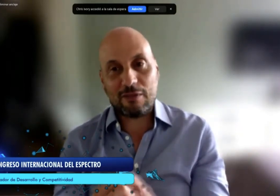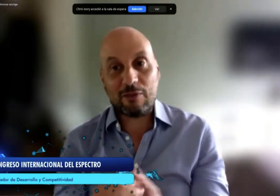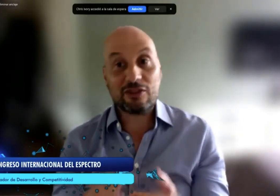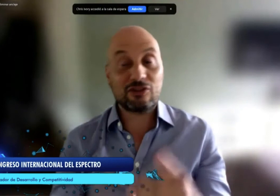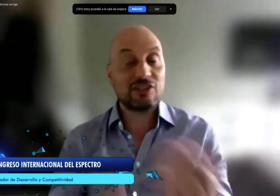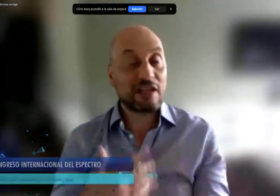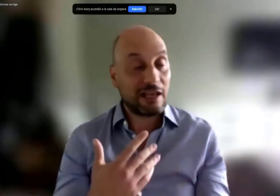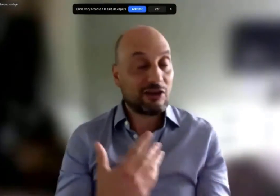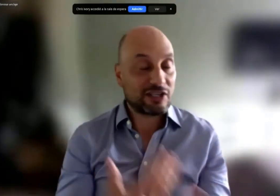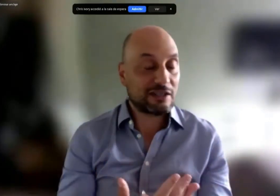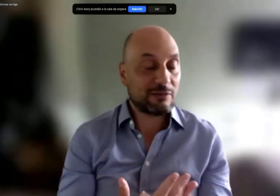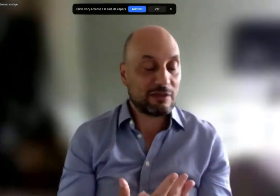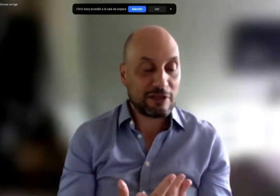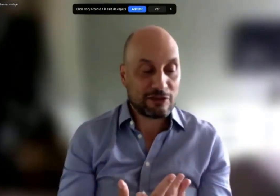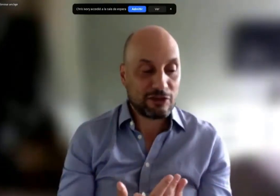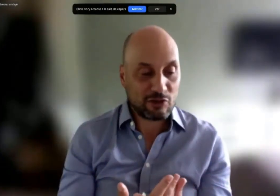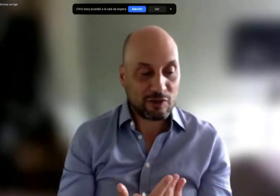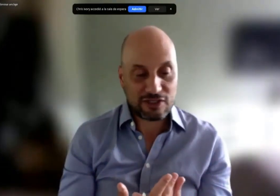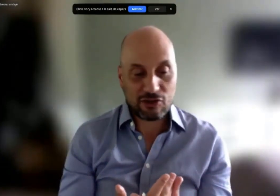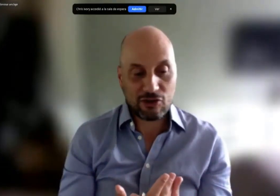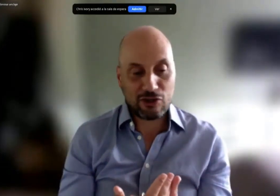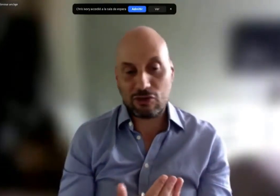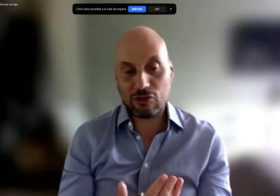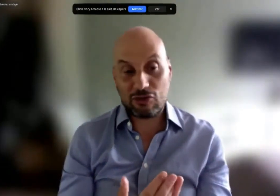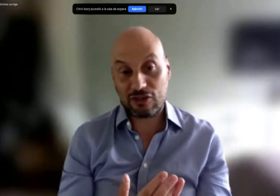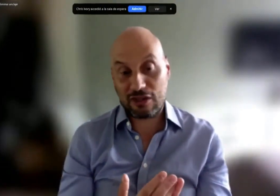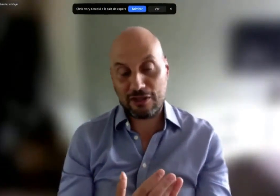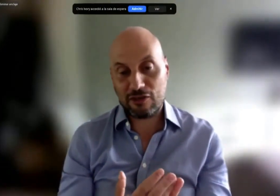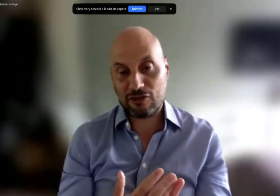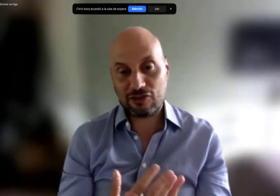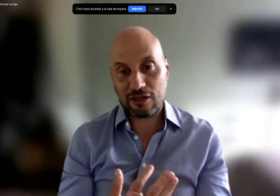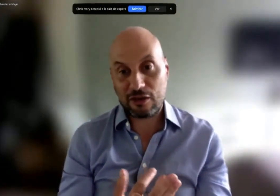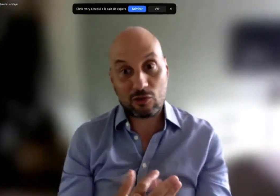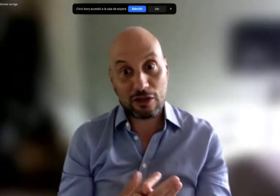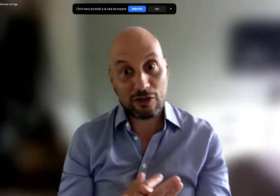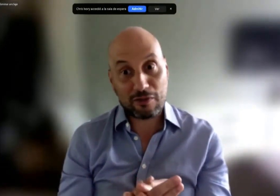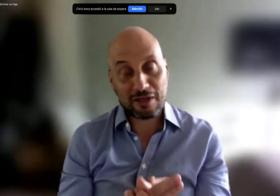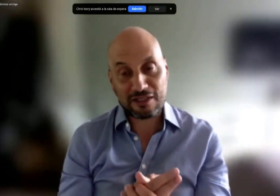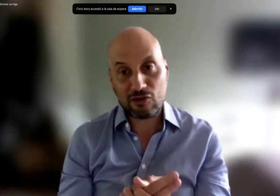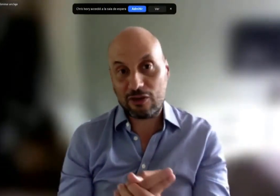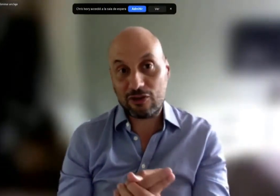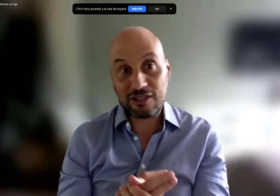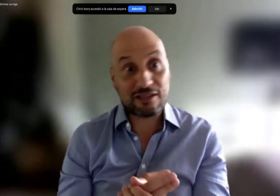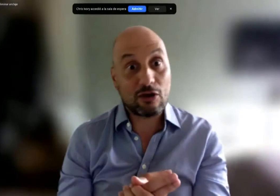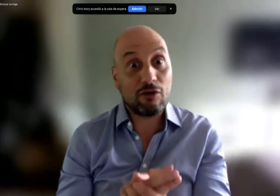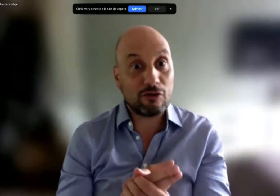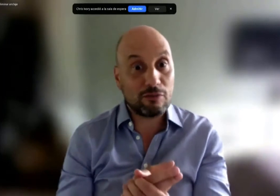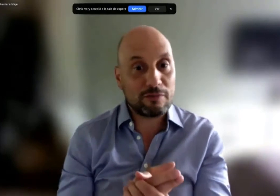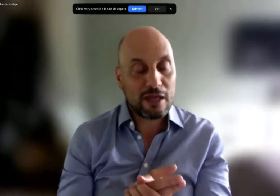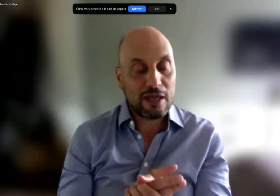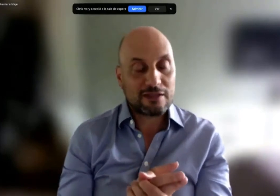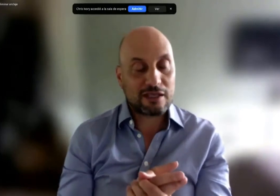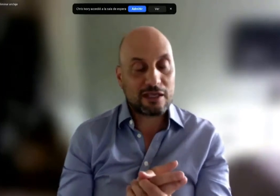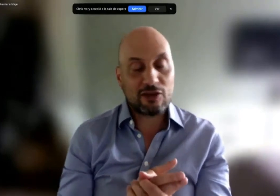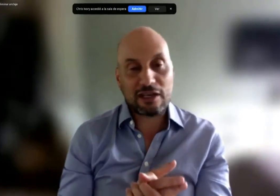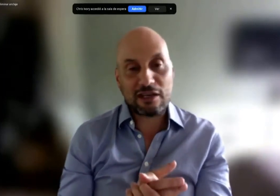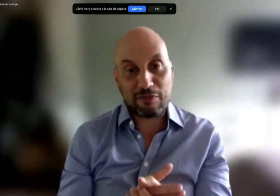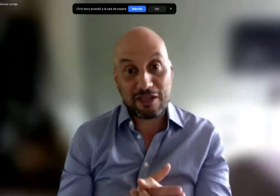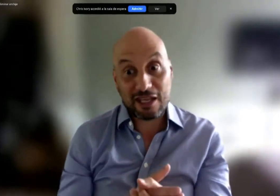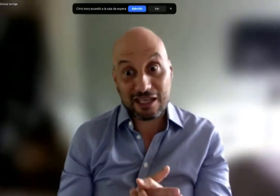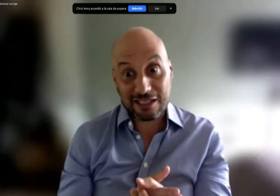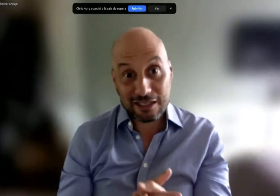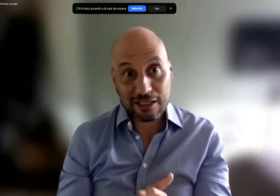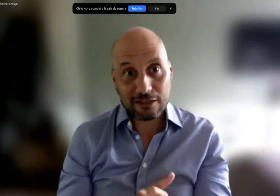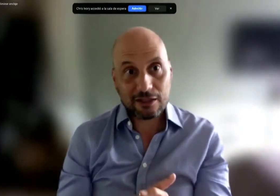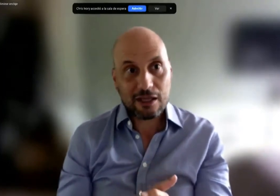Y vamos entonces, ya que estamos hablando de innovación, y uno de los también de los reguladores más innovadores es Ofcom. Así que quiero darle la bienvenida